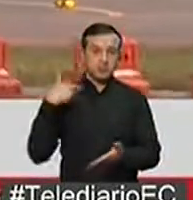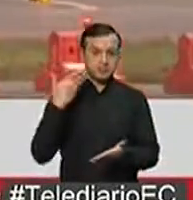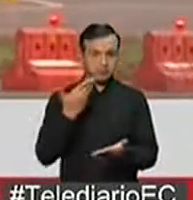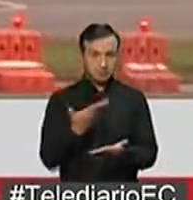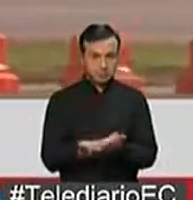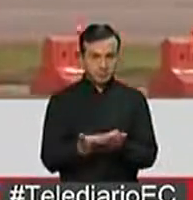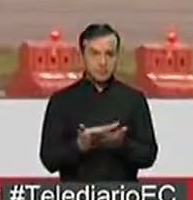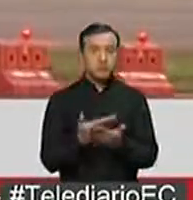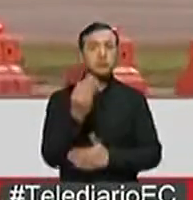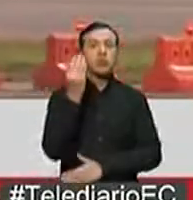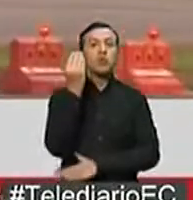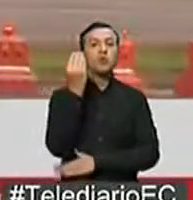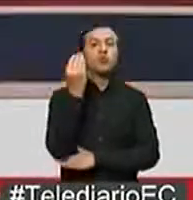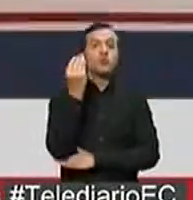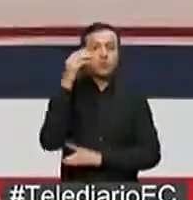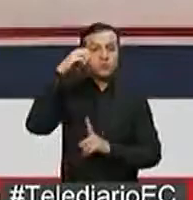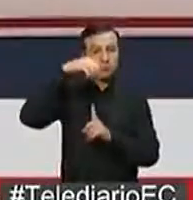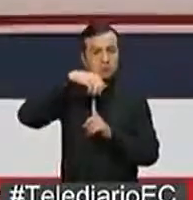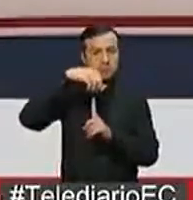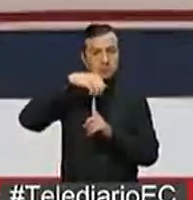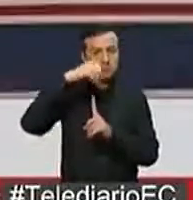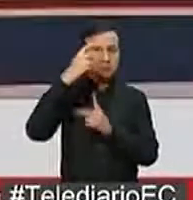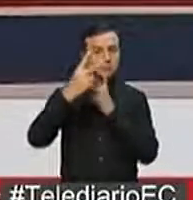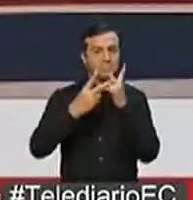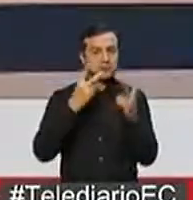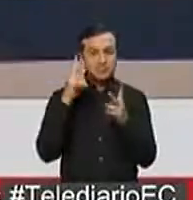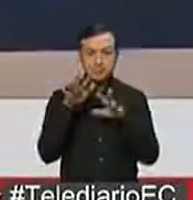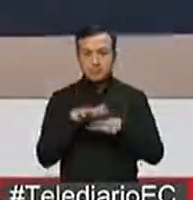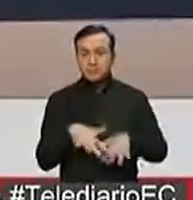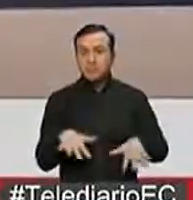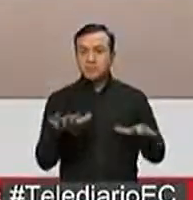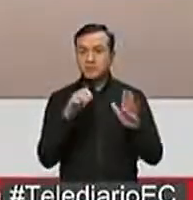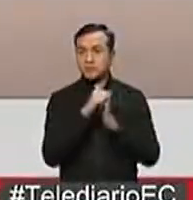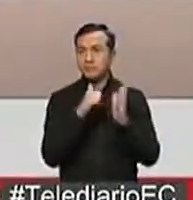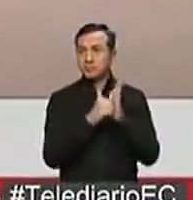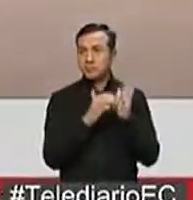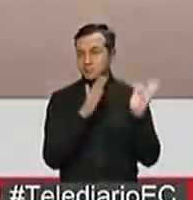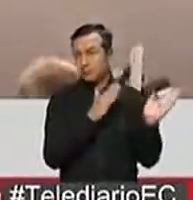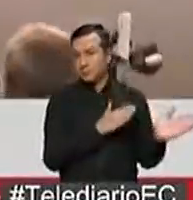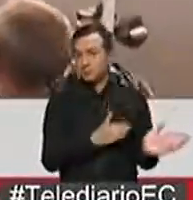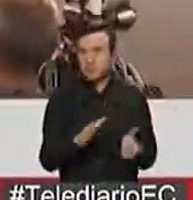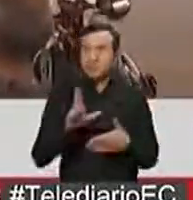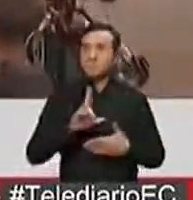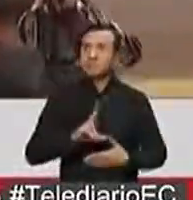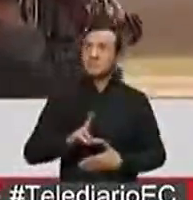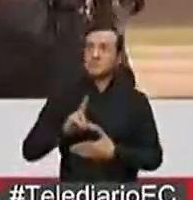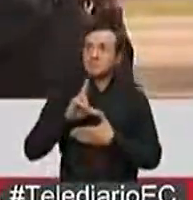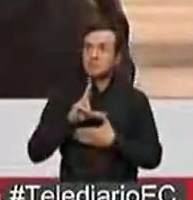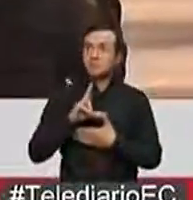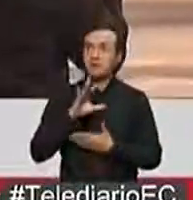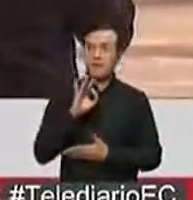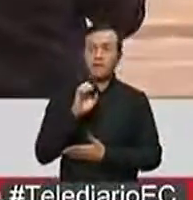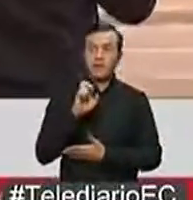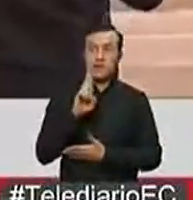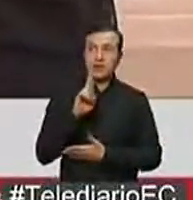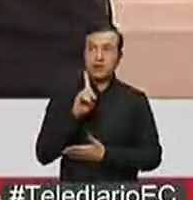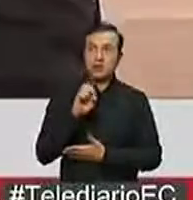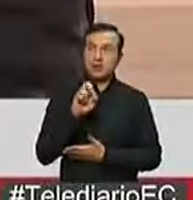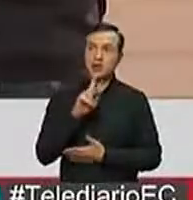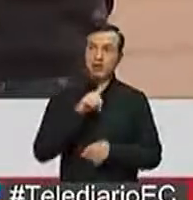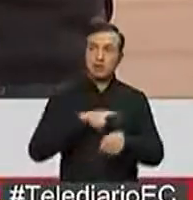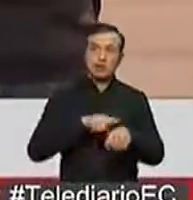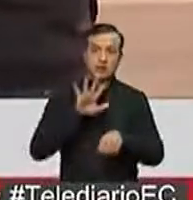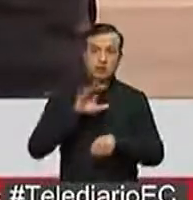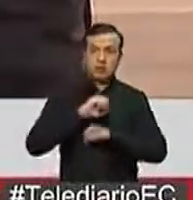domingo el Monumento de la Mitad del Mundo en Quito como parte de la agenda con la que cierran la gira por Latinoamérica. Federer llegó a la capital a las 5